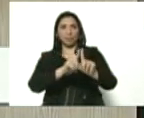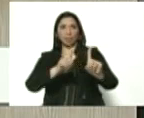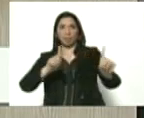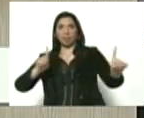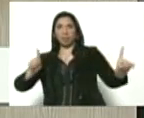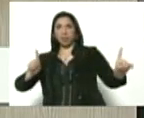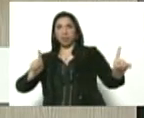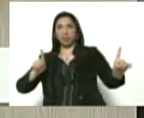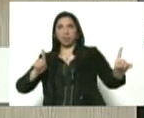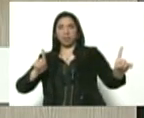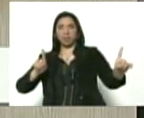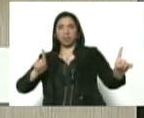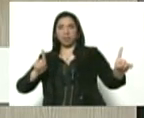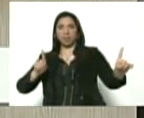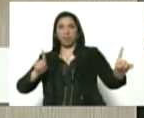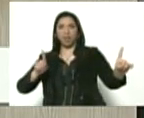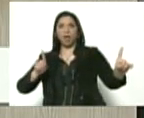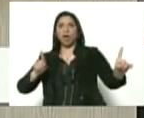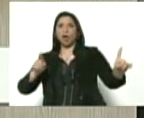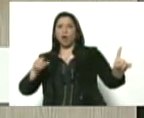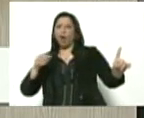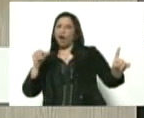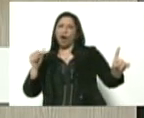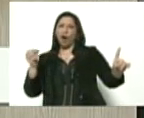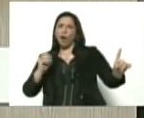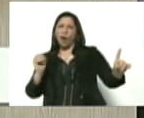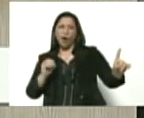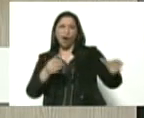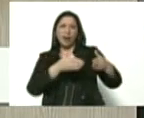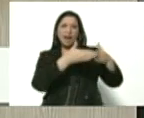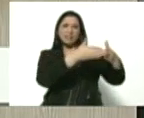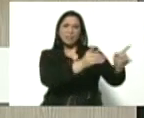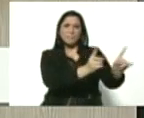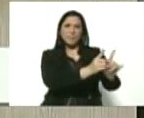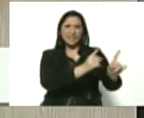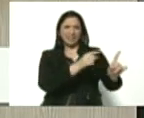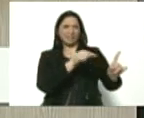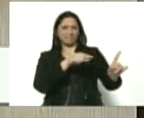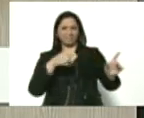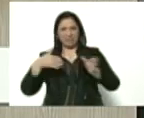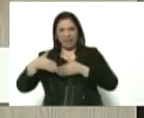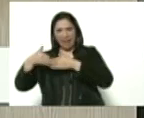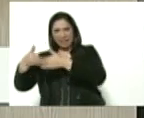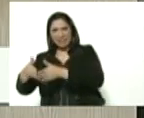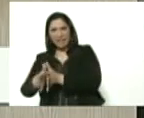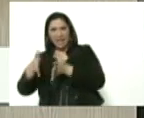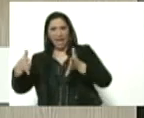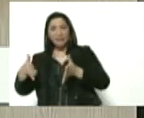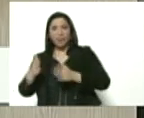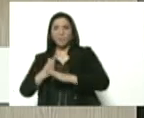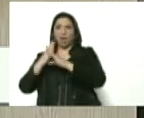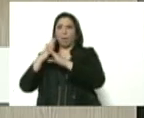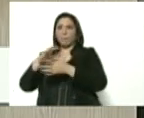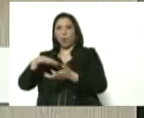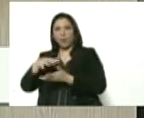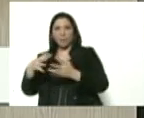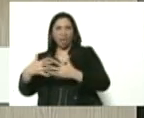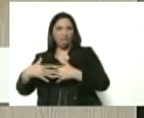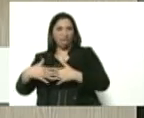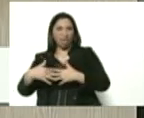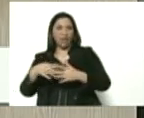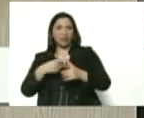aún respecto a la lancha pequeña. Aquí aparece un elemento que ya la investigación ha venido